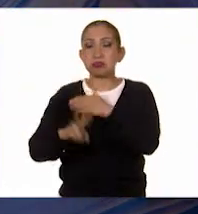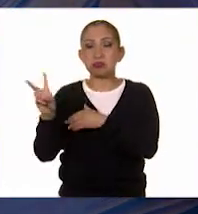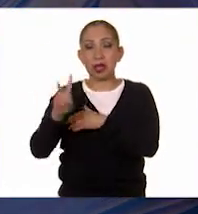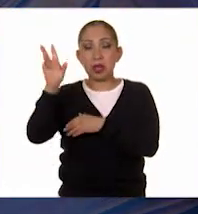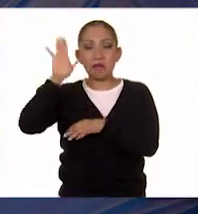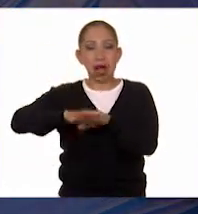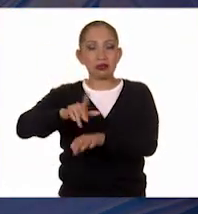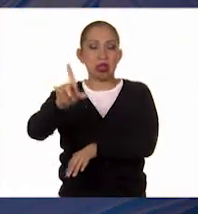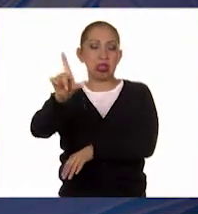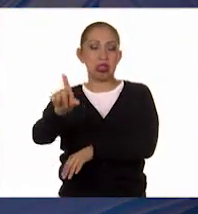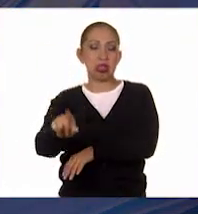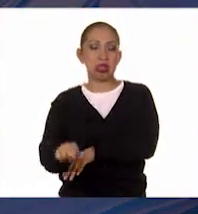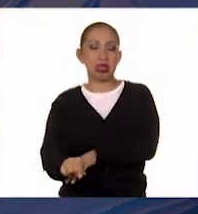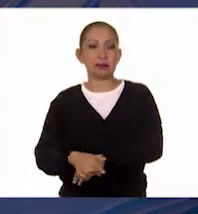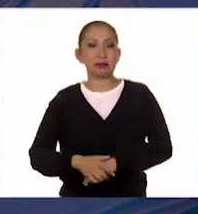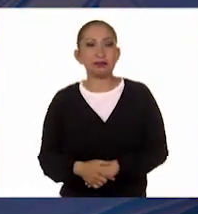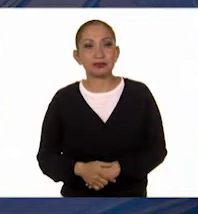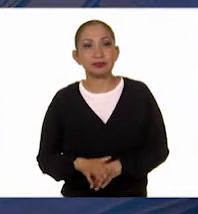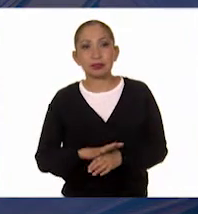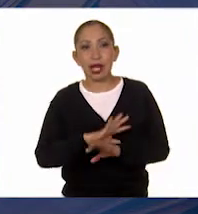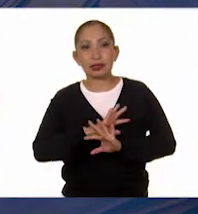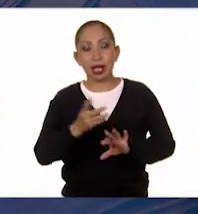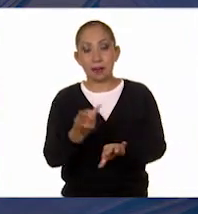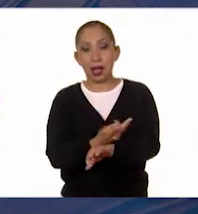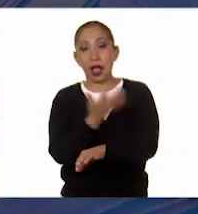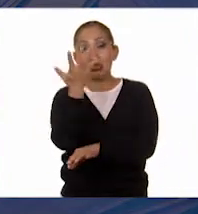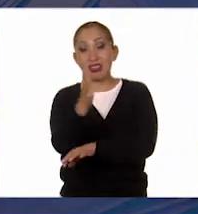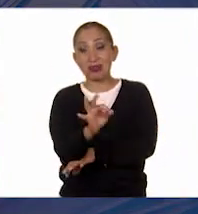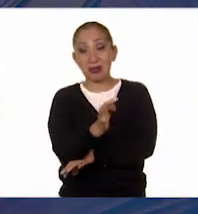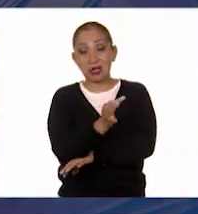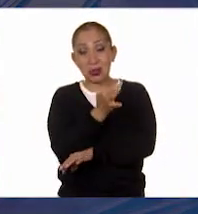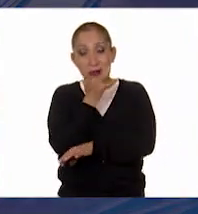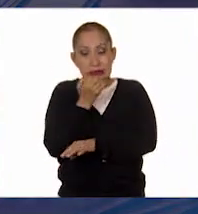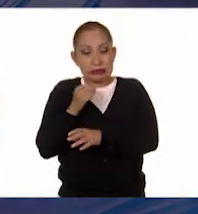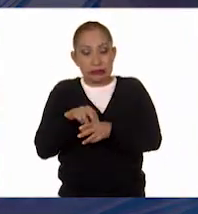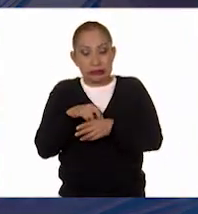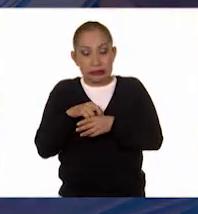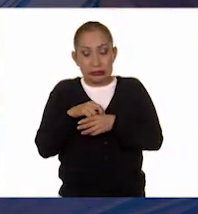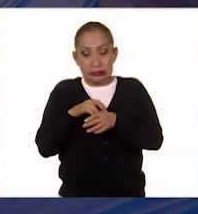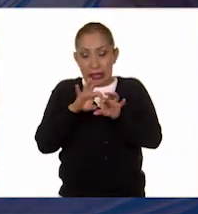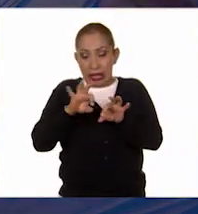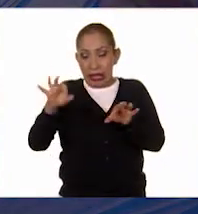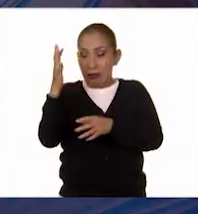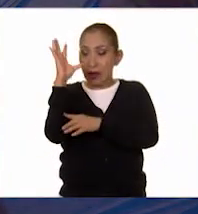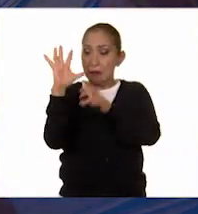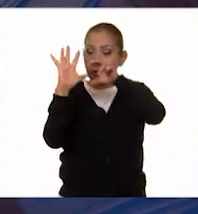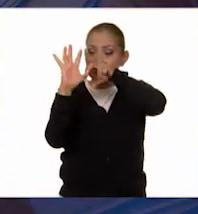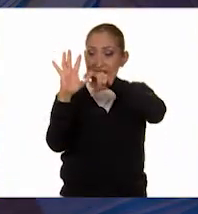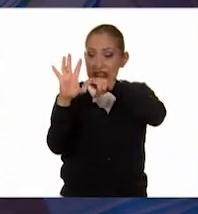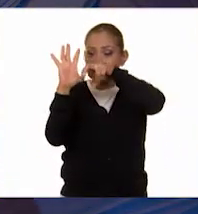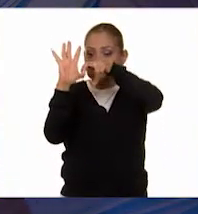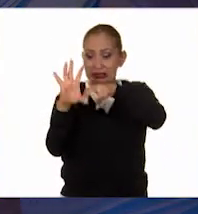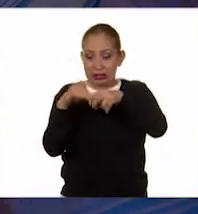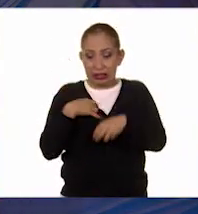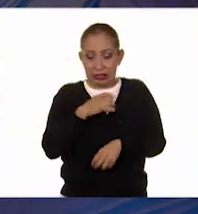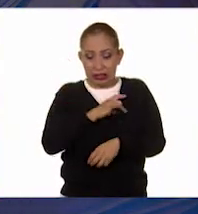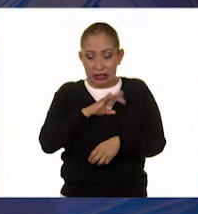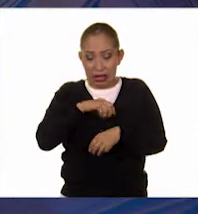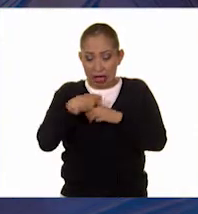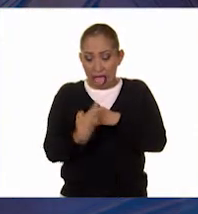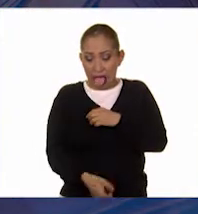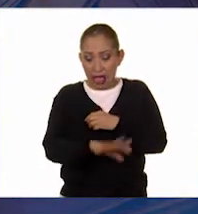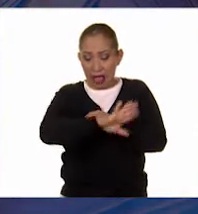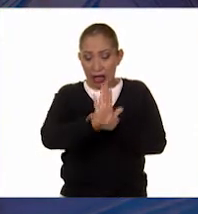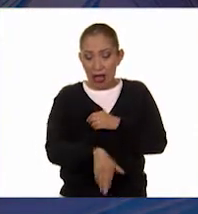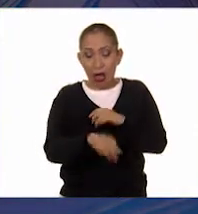humillación. Porque ya habían pasado 10 minutos. La rama comenzaba a ceder. Sentiste miedo de caerte y